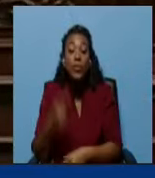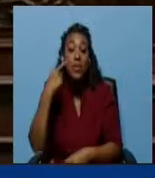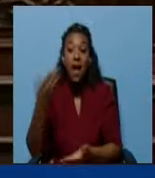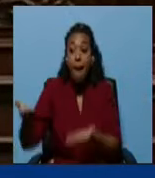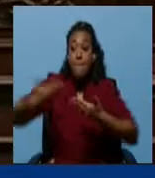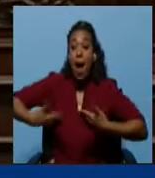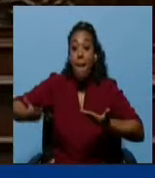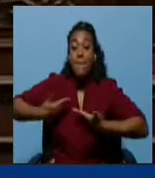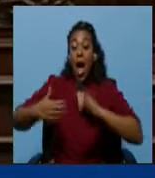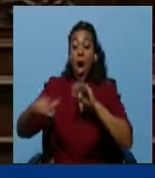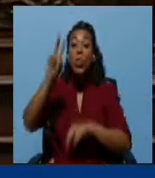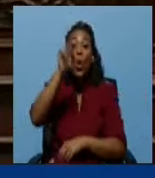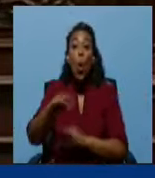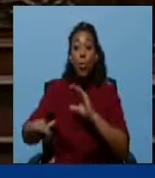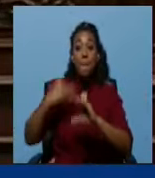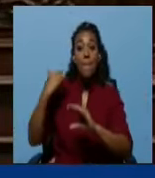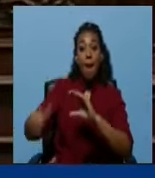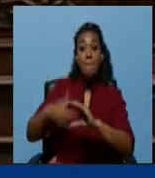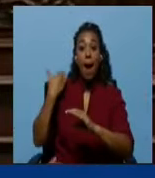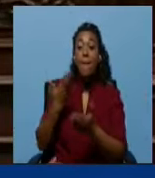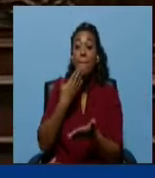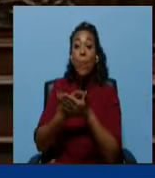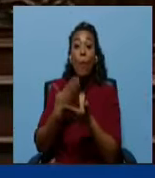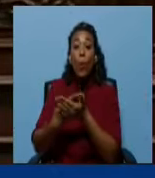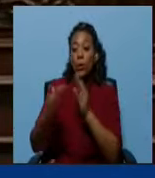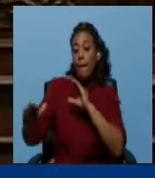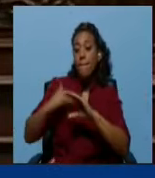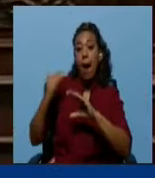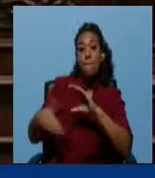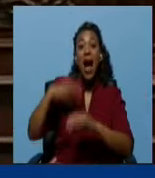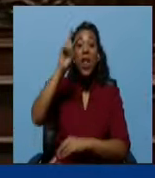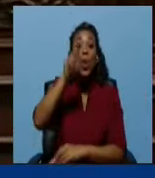llegar todas las propuestas.